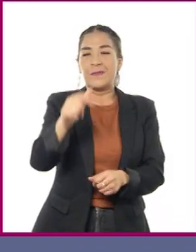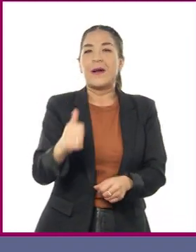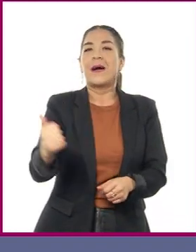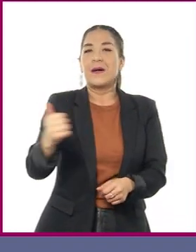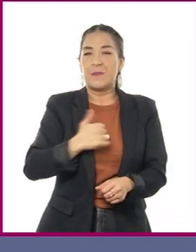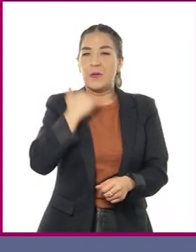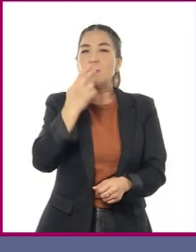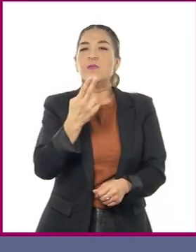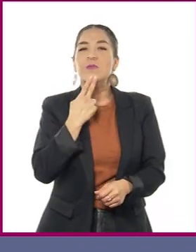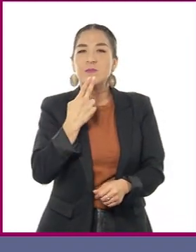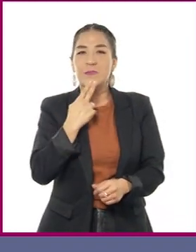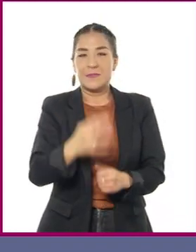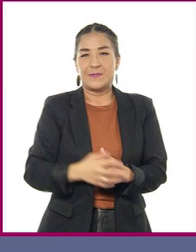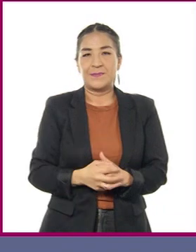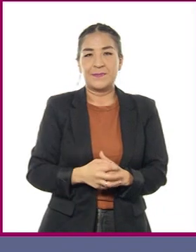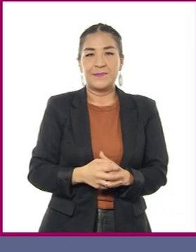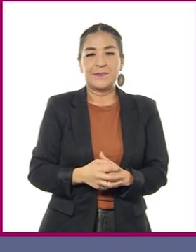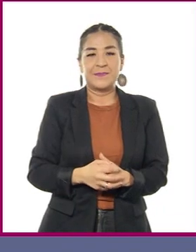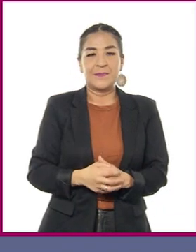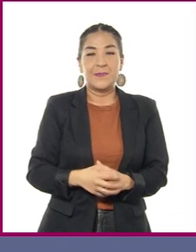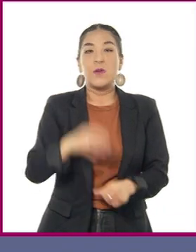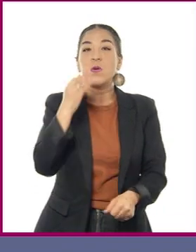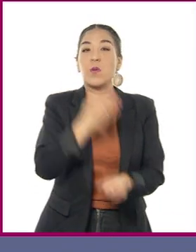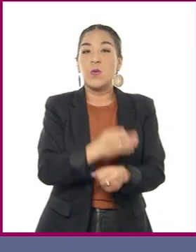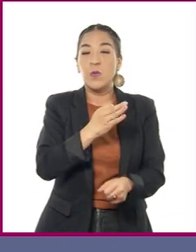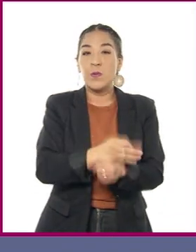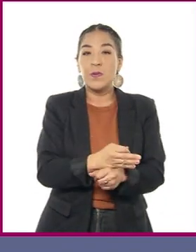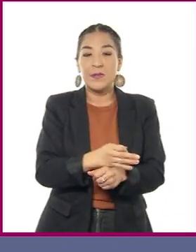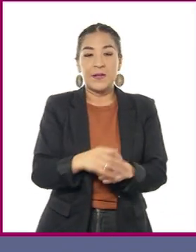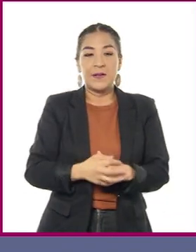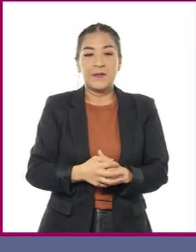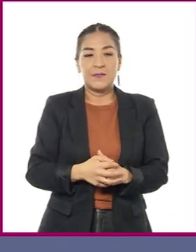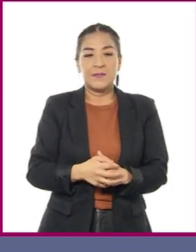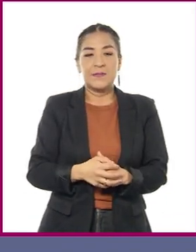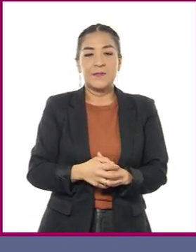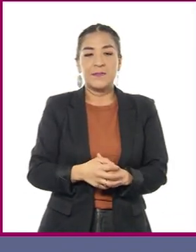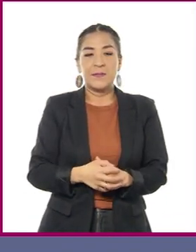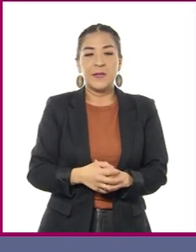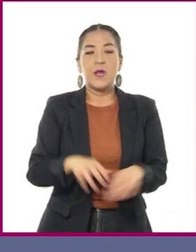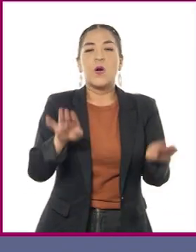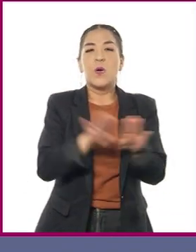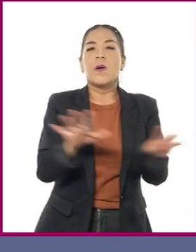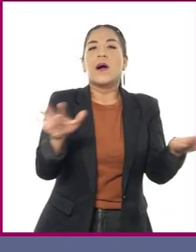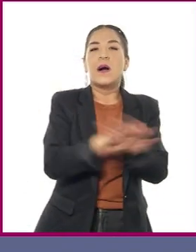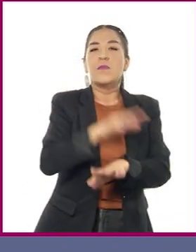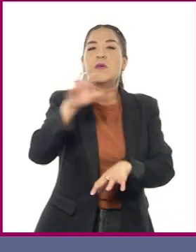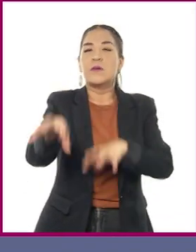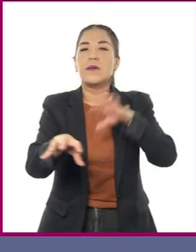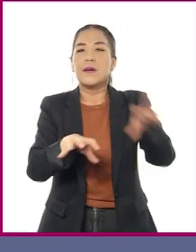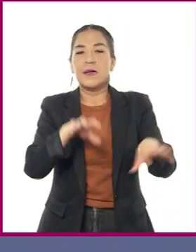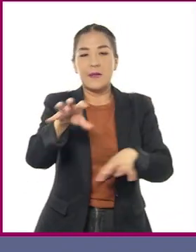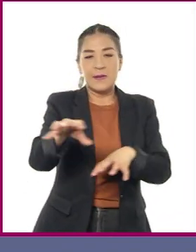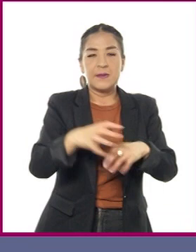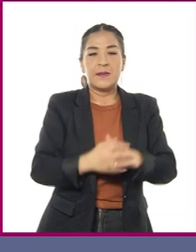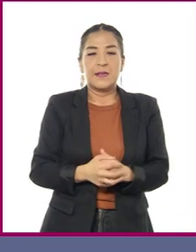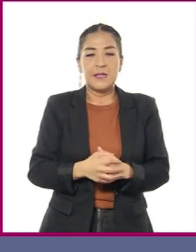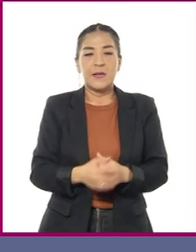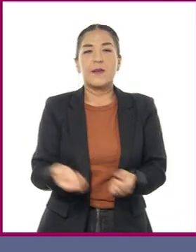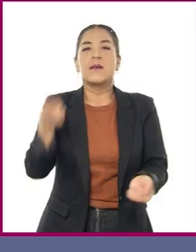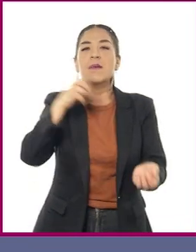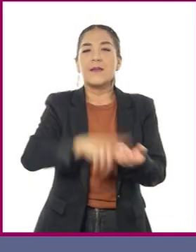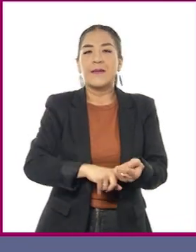utilidad. En esta ocasión vamos a hablar de la distribución de las actividades económicas en el